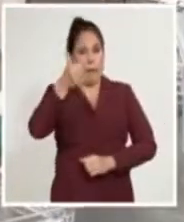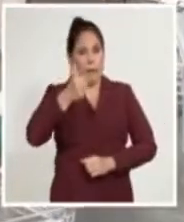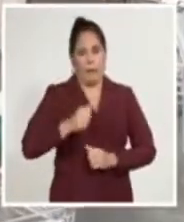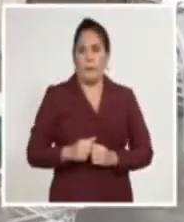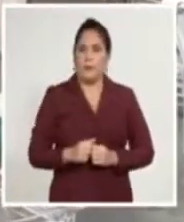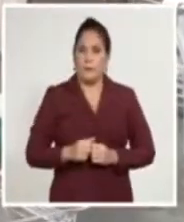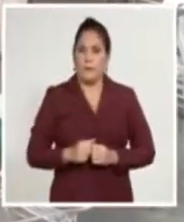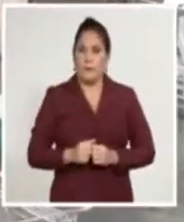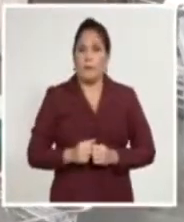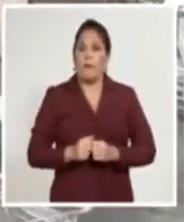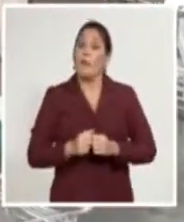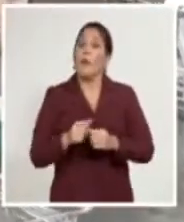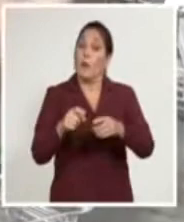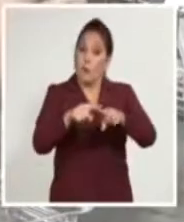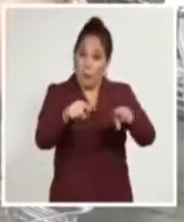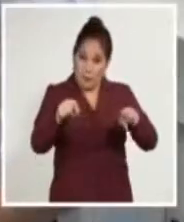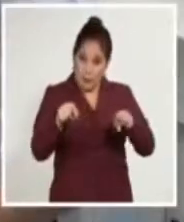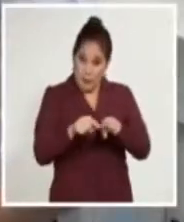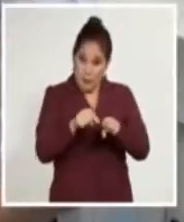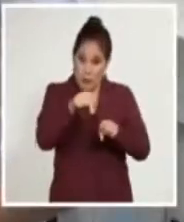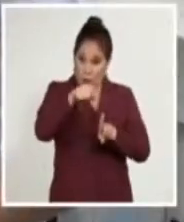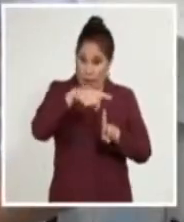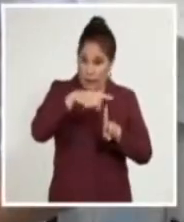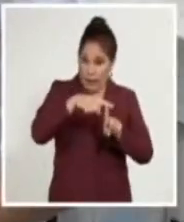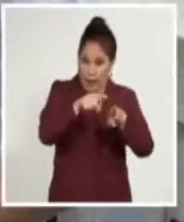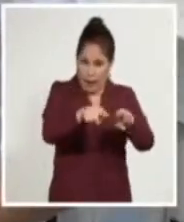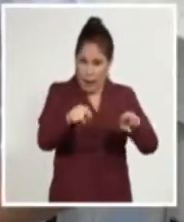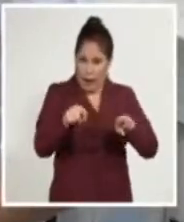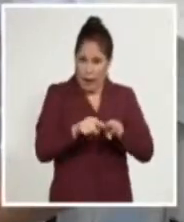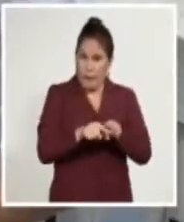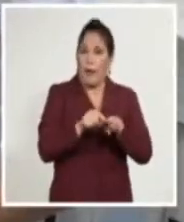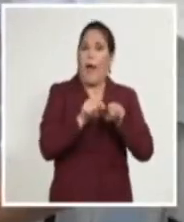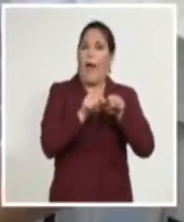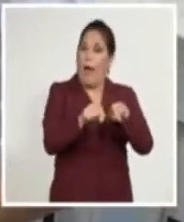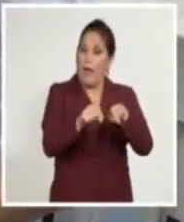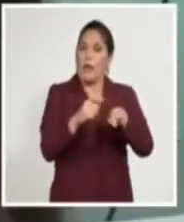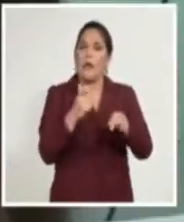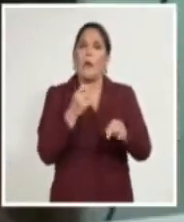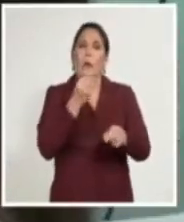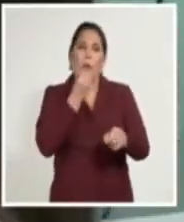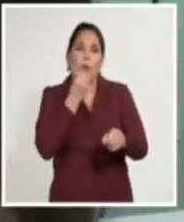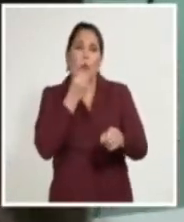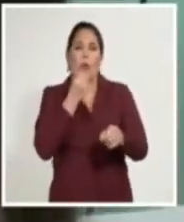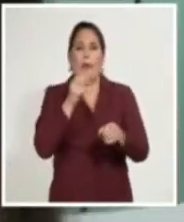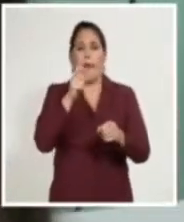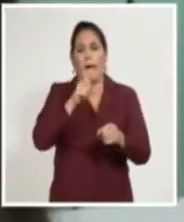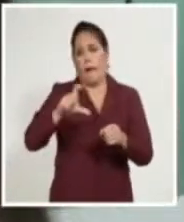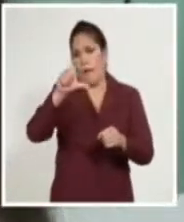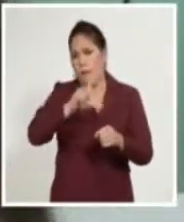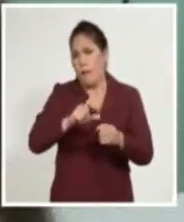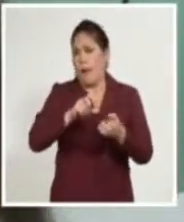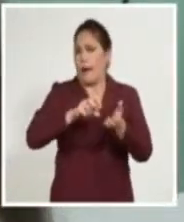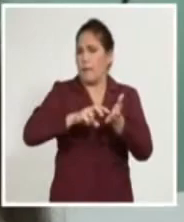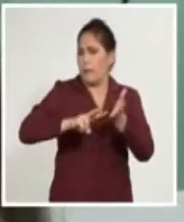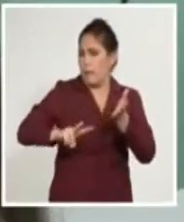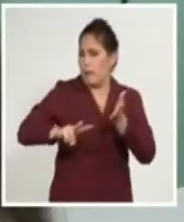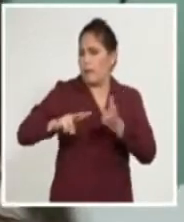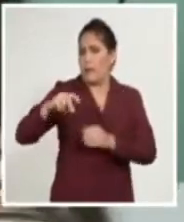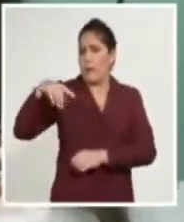En el caso de los ensayos en convalecientes con tres sitios clínicos en La Habana, Camagüey y Pinar del Río,